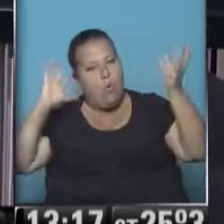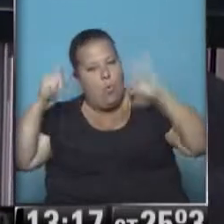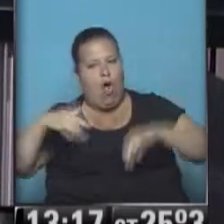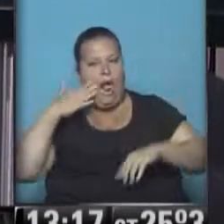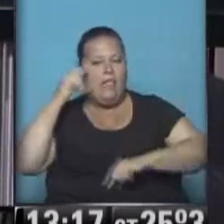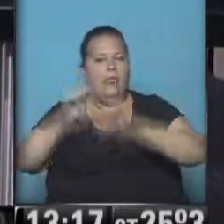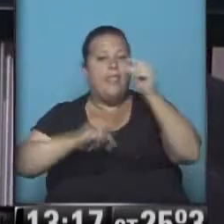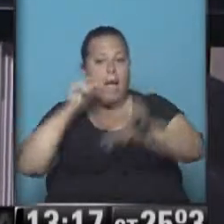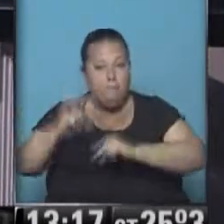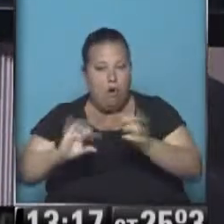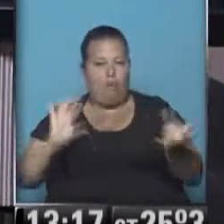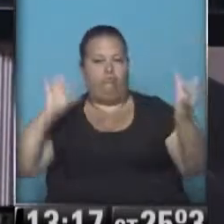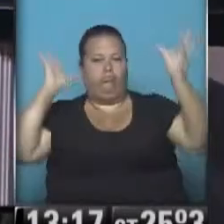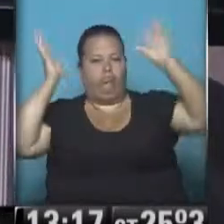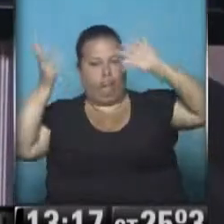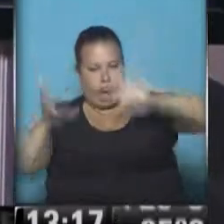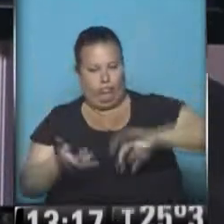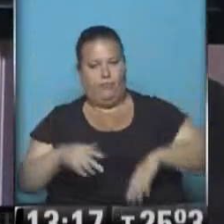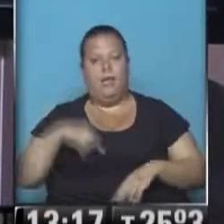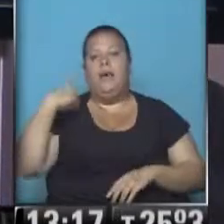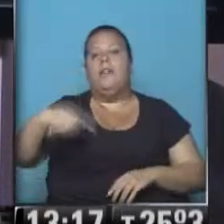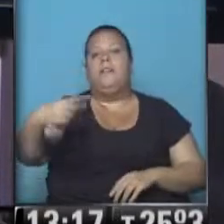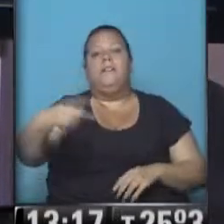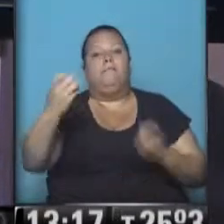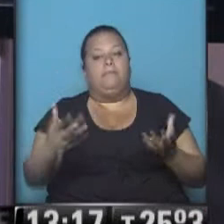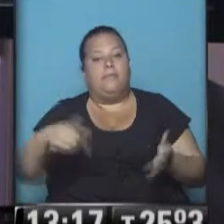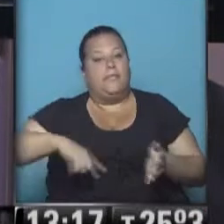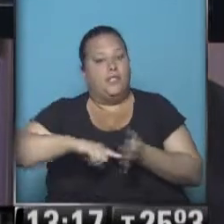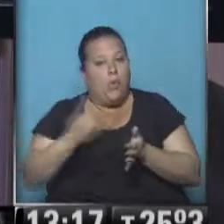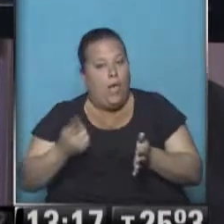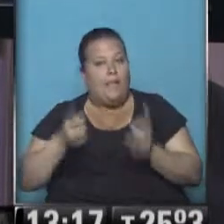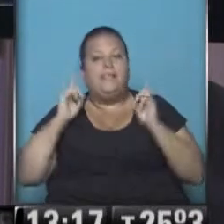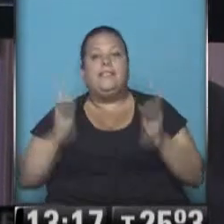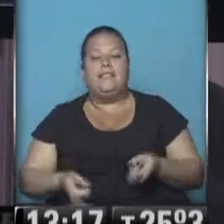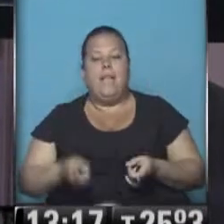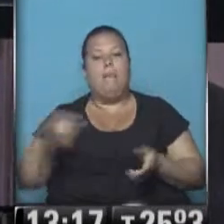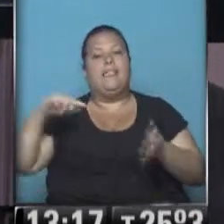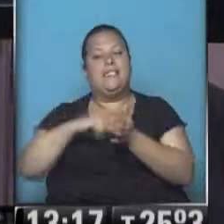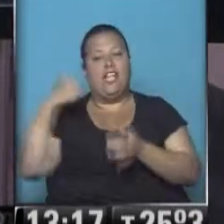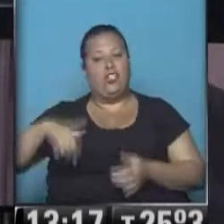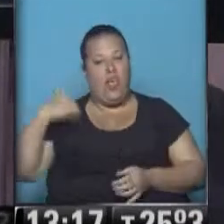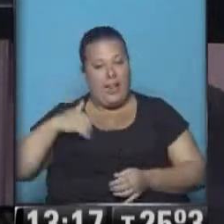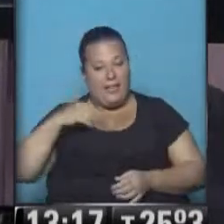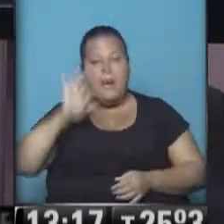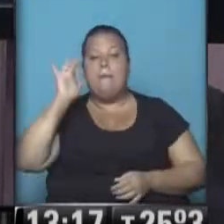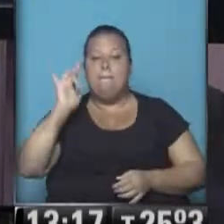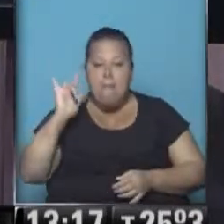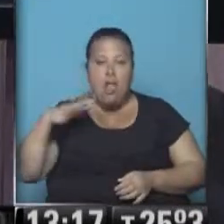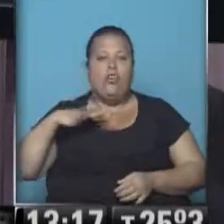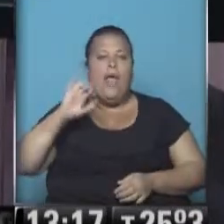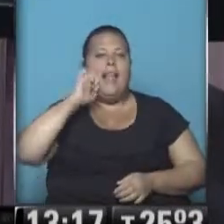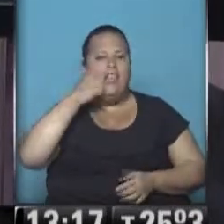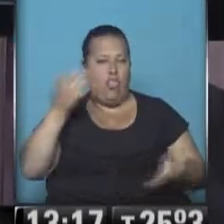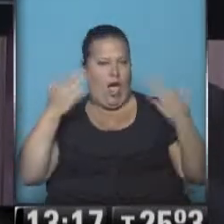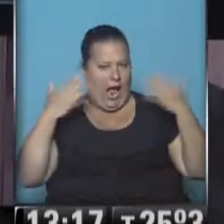de a poquito va a ir aumentando la nubosidad. Los próximos días en la ciudad, y también vale para la zona central del país. El miércoles todavía otro día